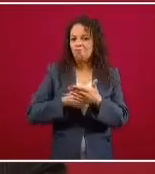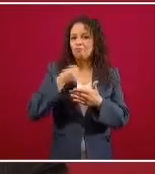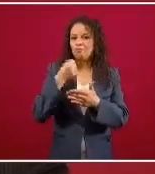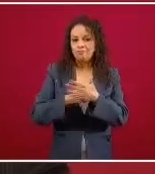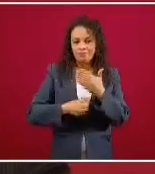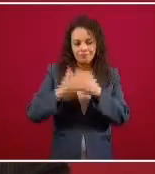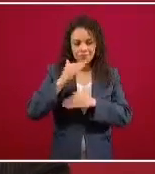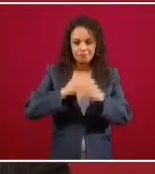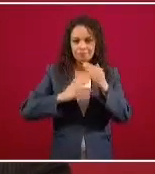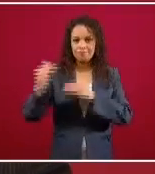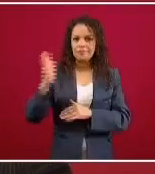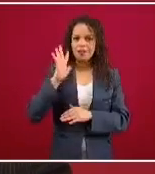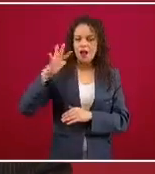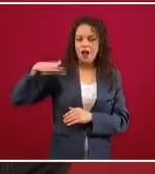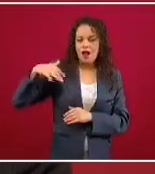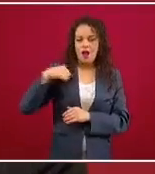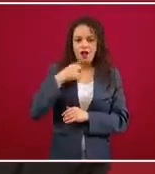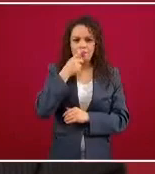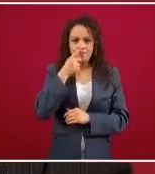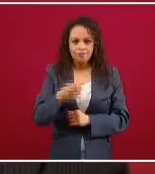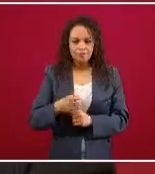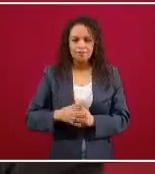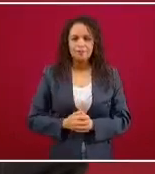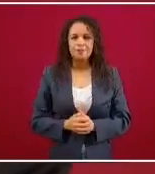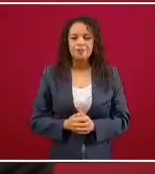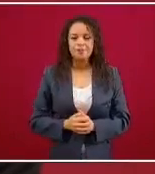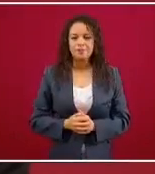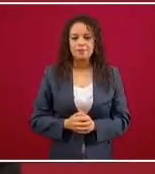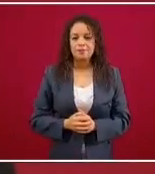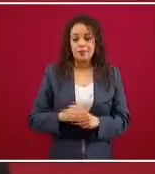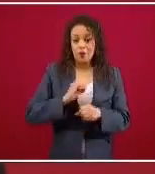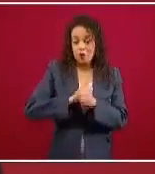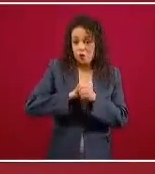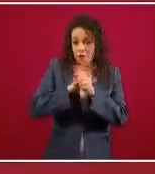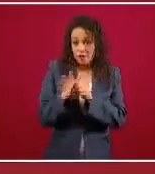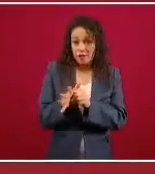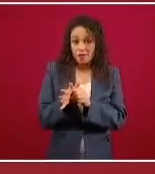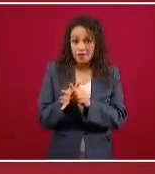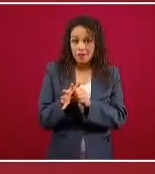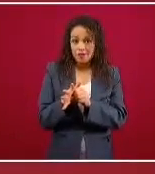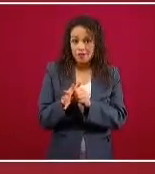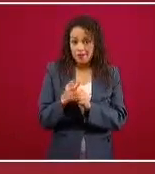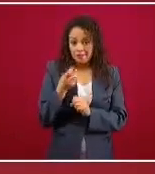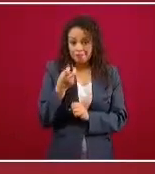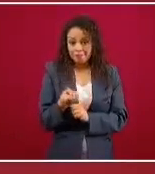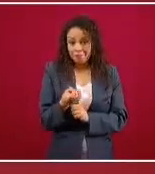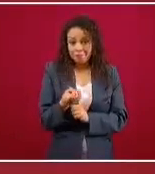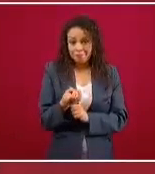el principio. Ni el coronavirus, ni mucho menos